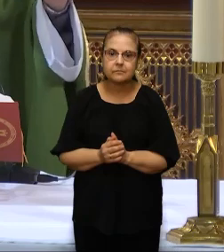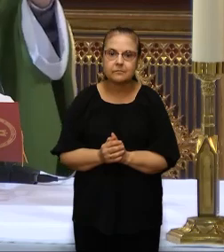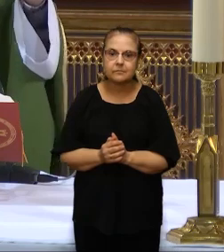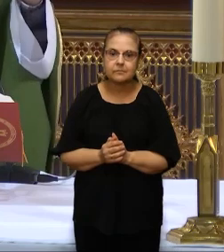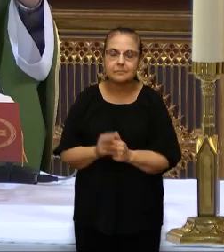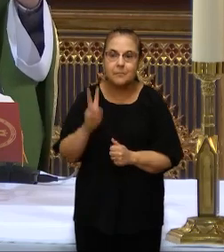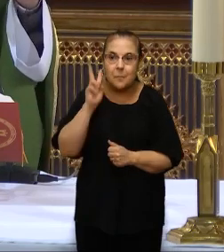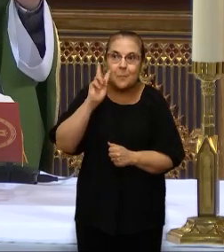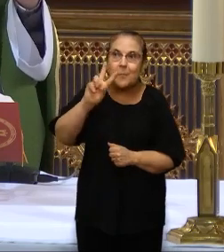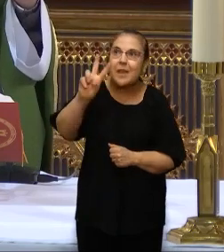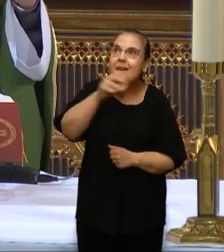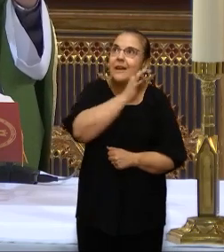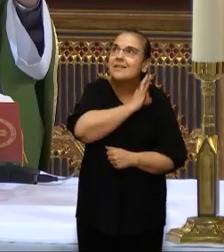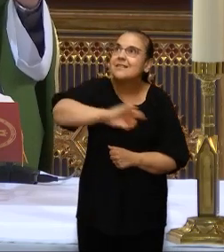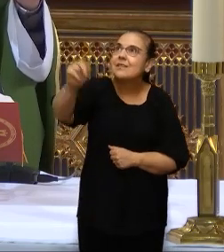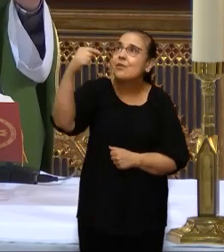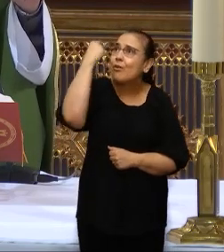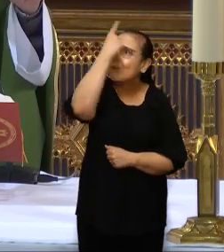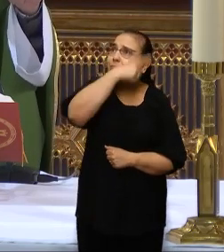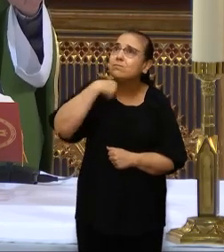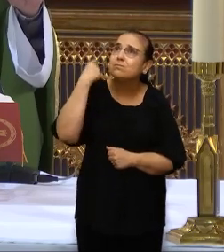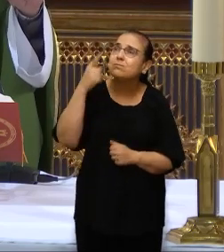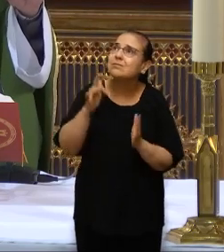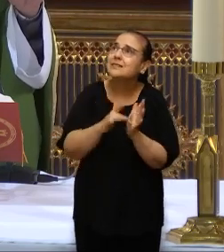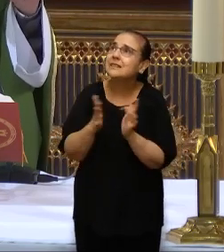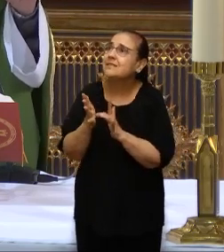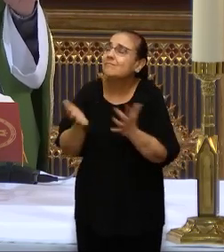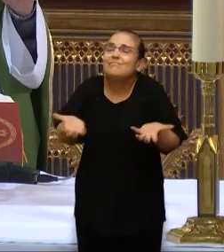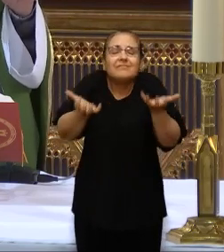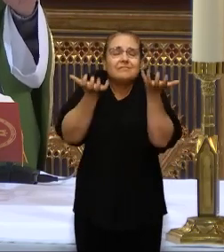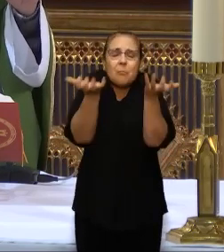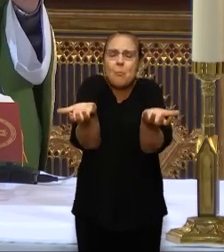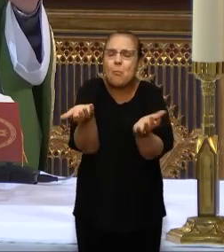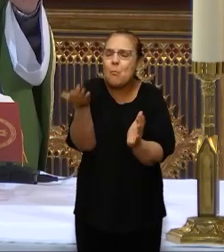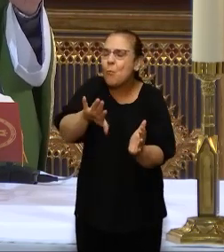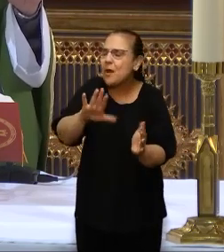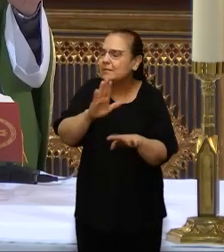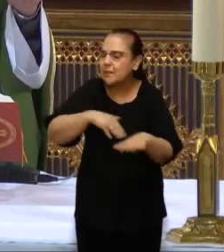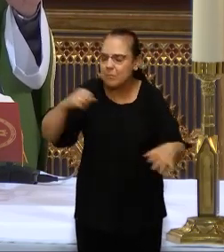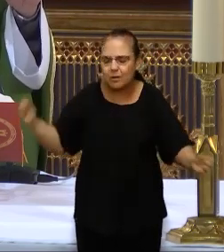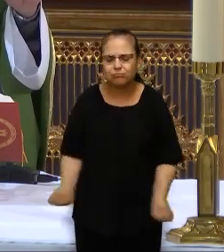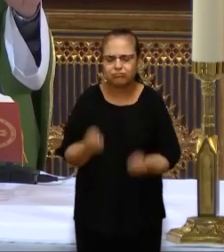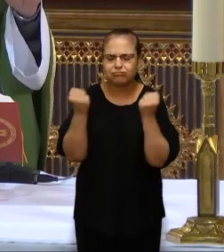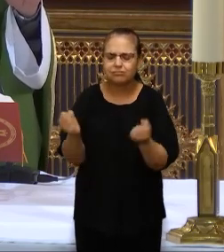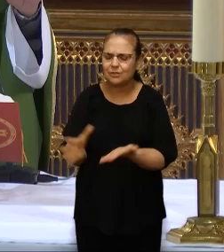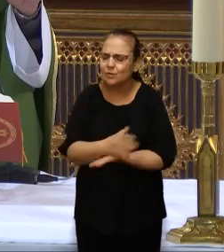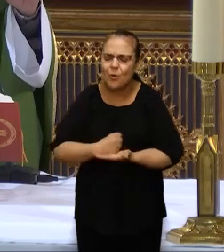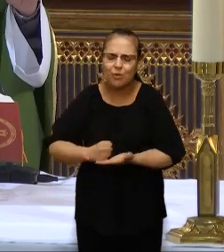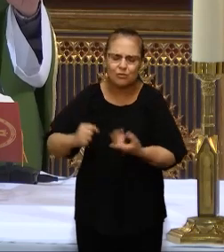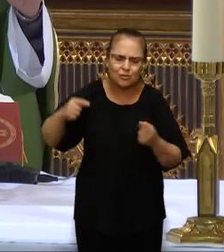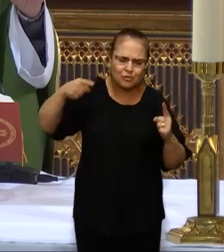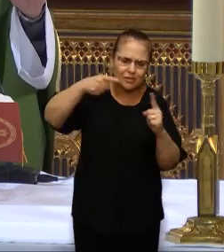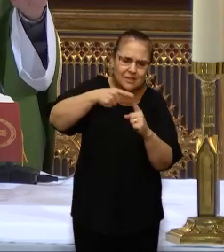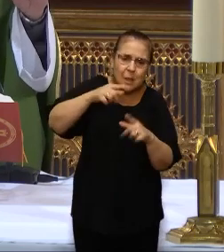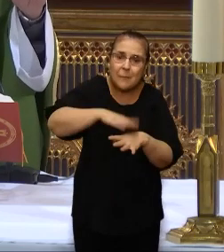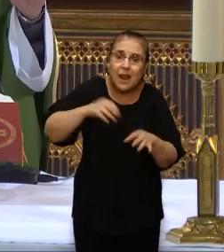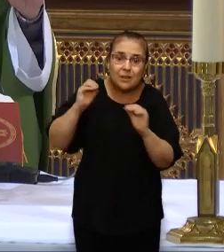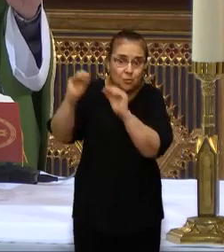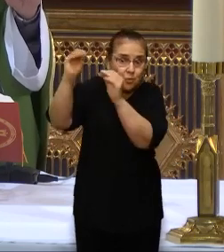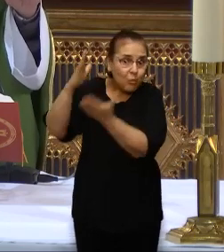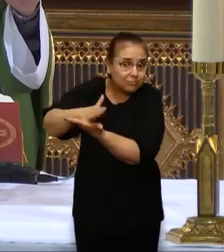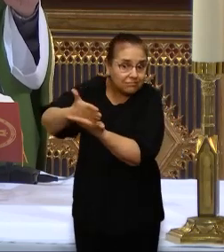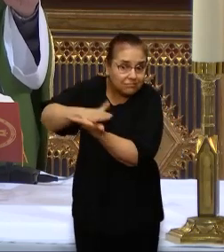Mira, Señor, el rostro de tu Cristo, que se entregó a la muerte para redimirnos a todos, a fin de que, por su